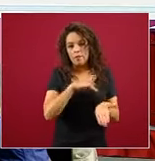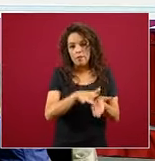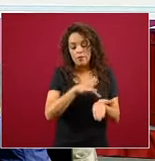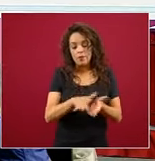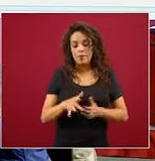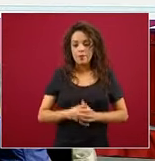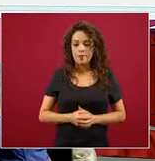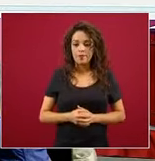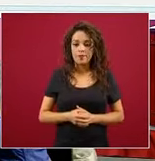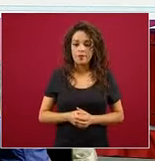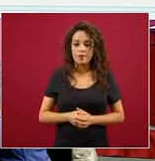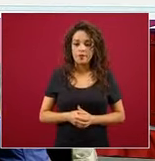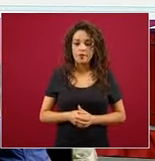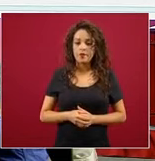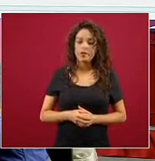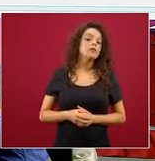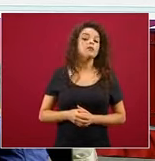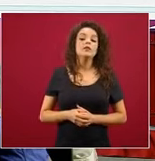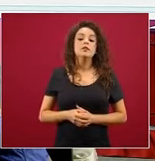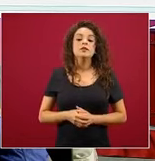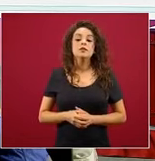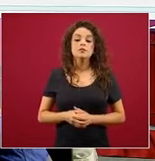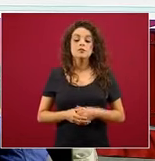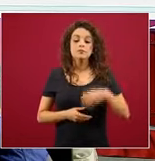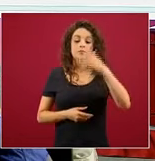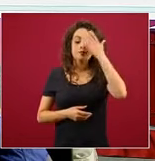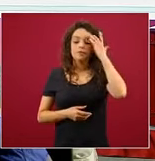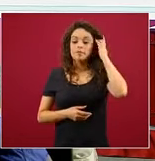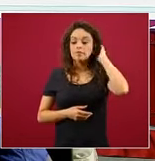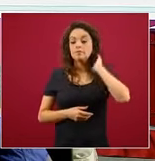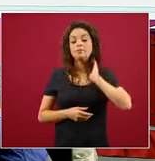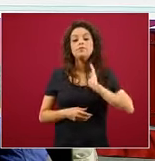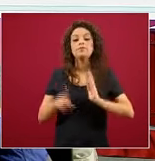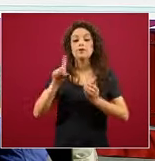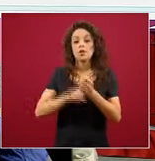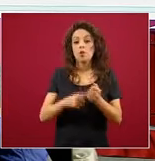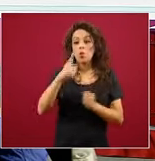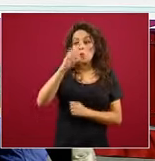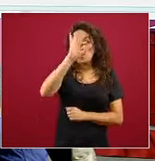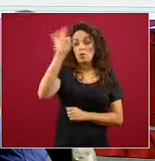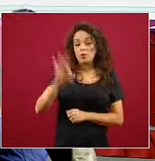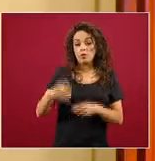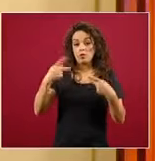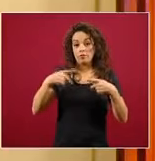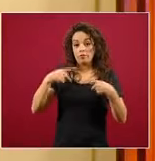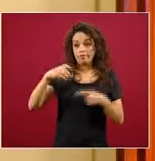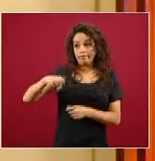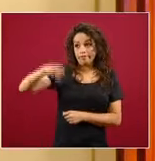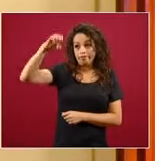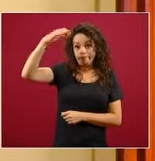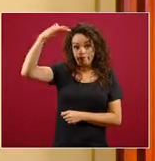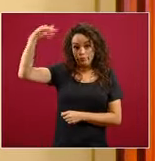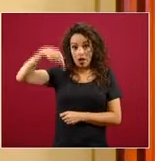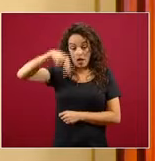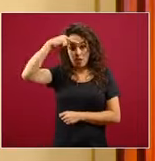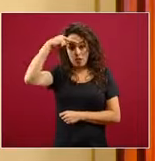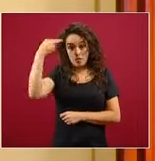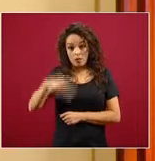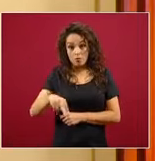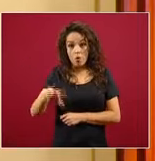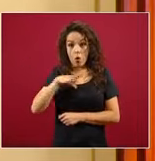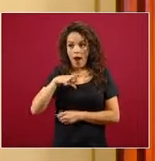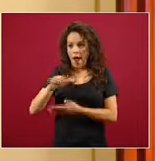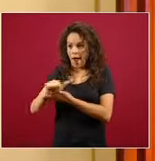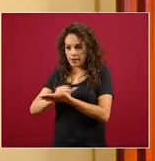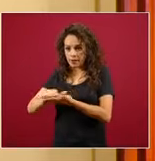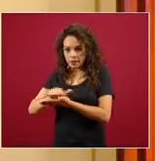De cualquier manera, si bien solo el 1% de las personas mayores en México viven en instituciones, pues no deja de ser